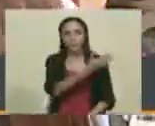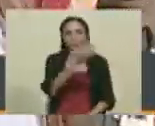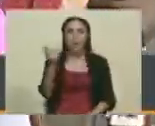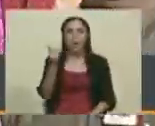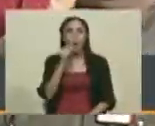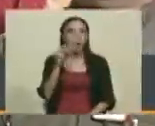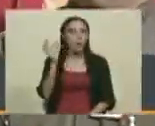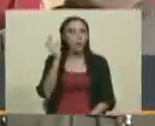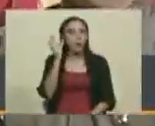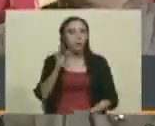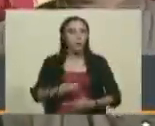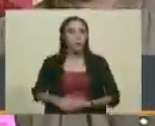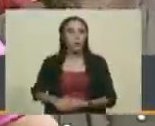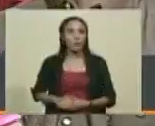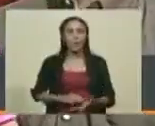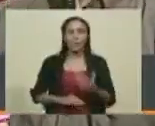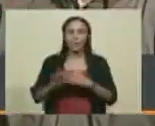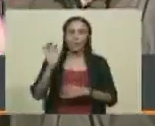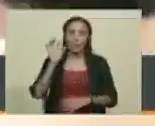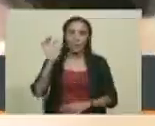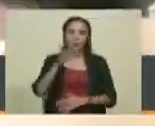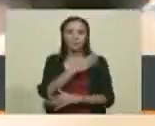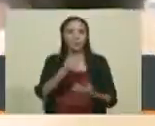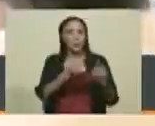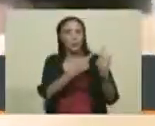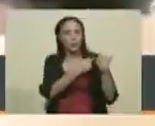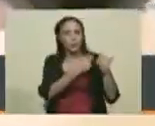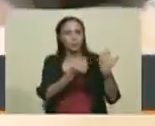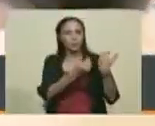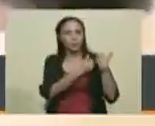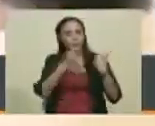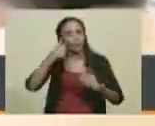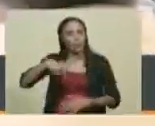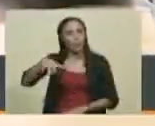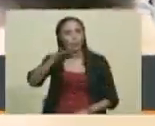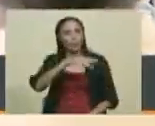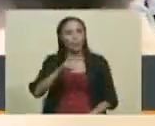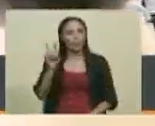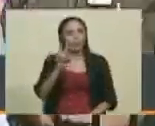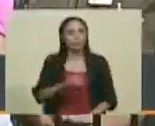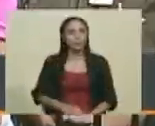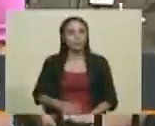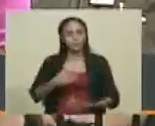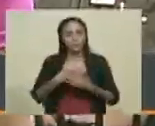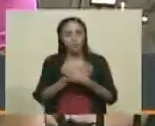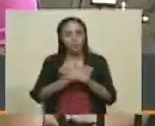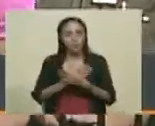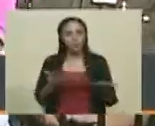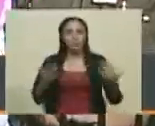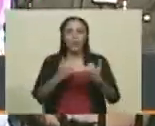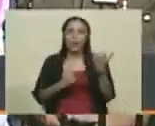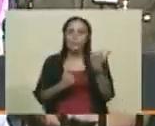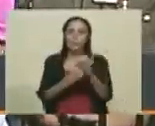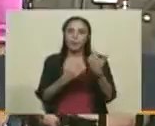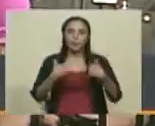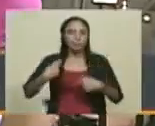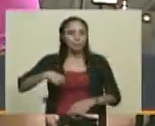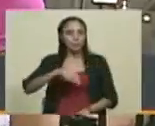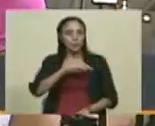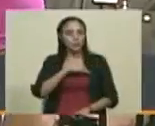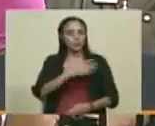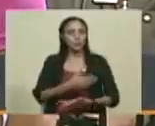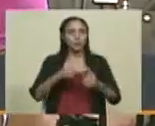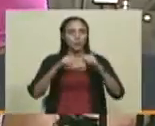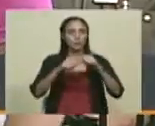hombres y las mujeres de nuestra patria comprometidos con el pueblo venezolano. Sirva usted toda la diligencia para concretar